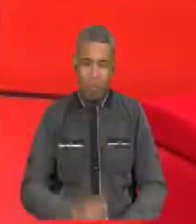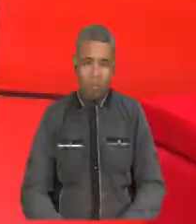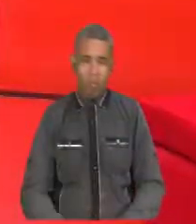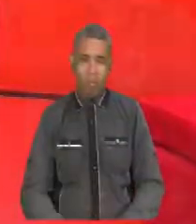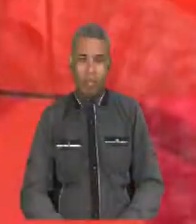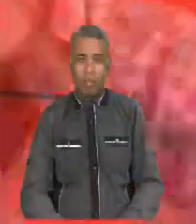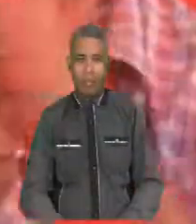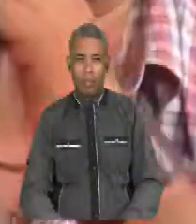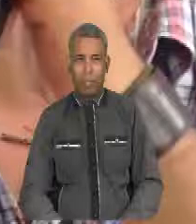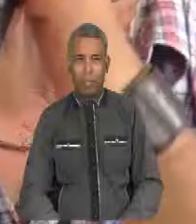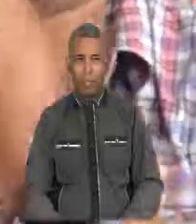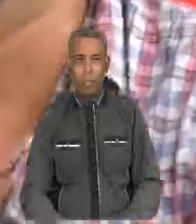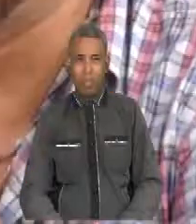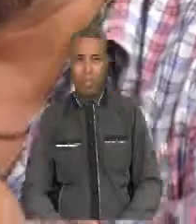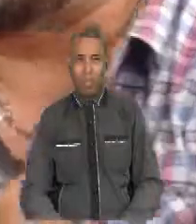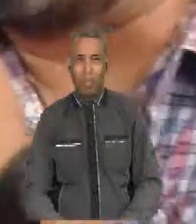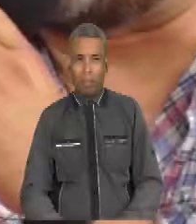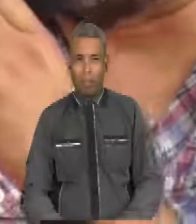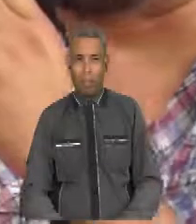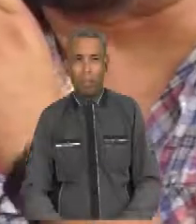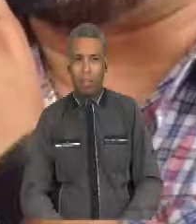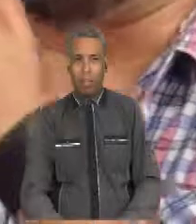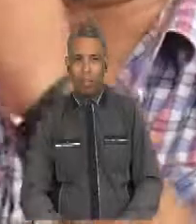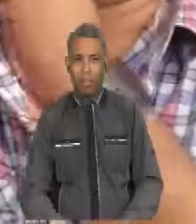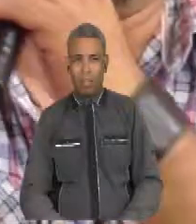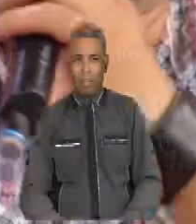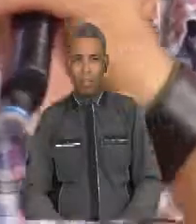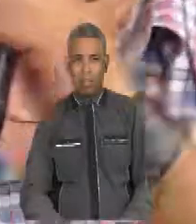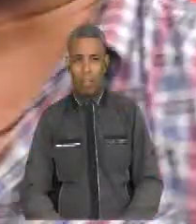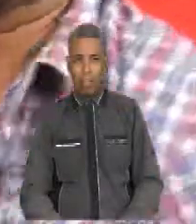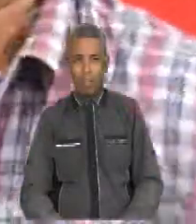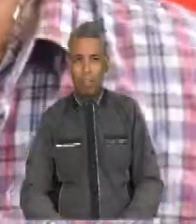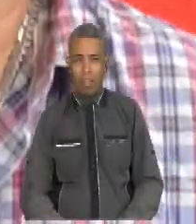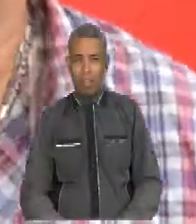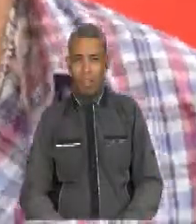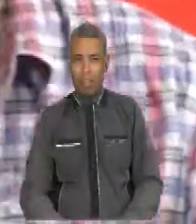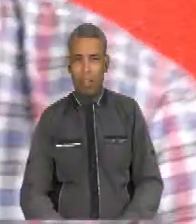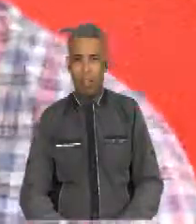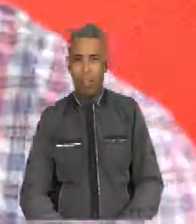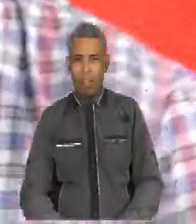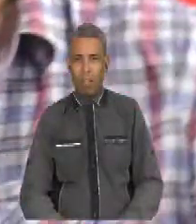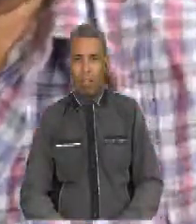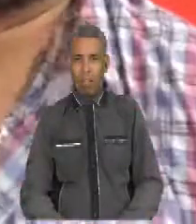nota te la pone el patrón de la salsa con Kiara. ¿Cómo?